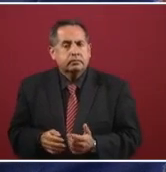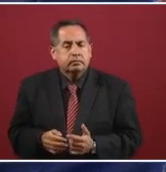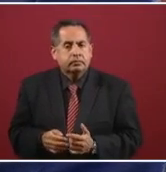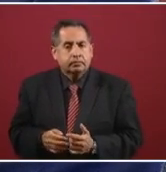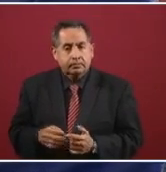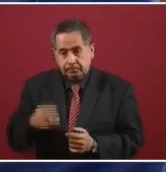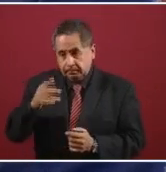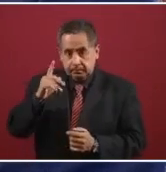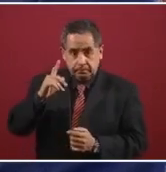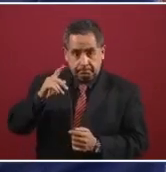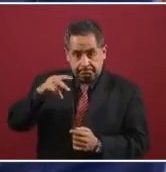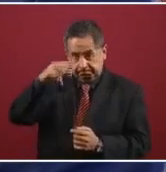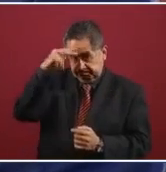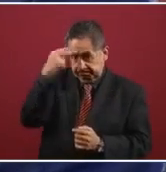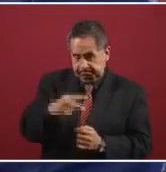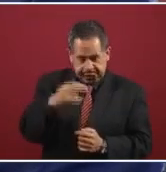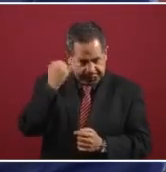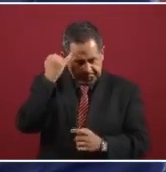mexicana